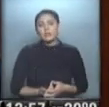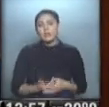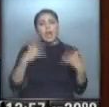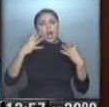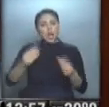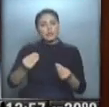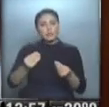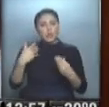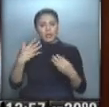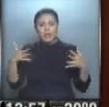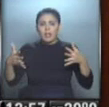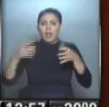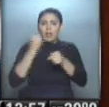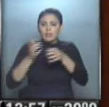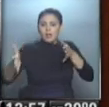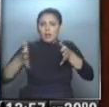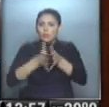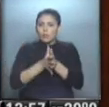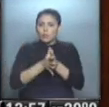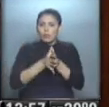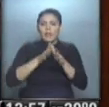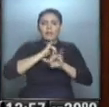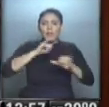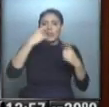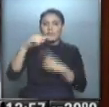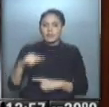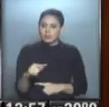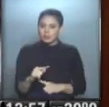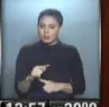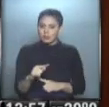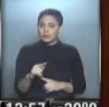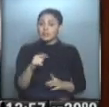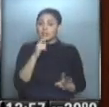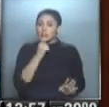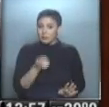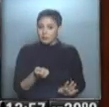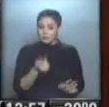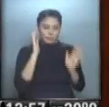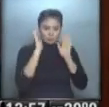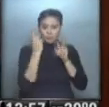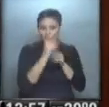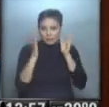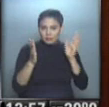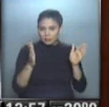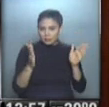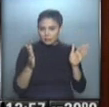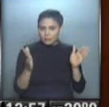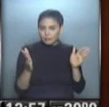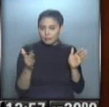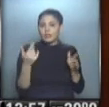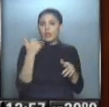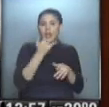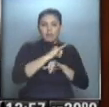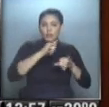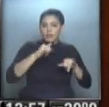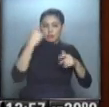ayudar a la sinergia entre ambos contenidos. Es decir, que al tener, por una parte, el